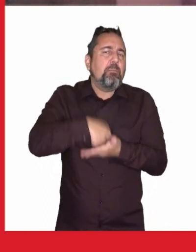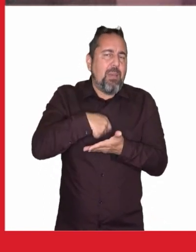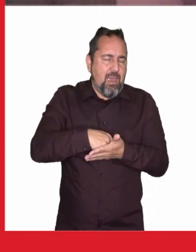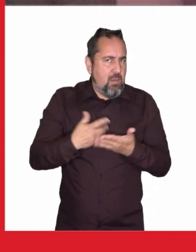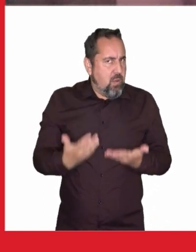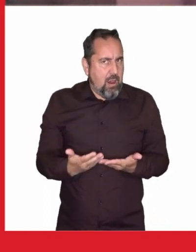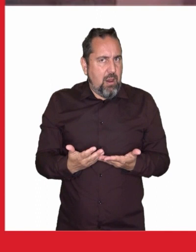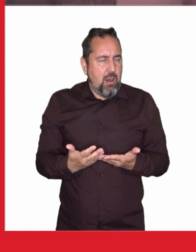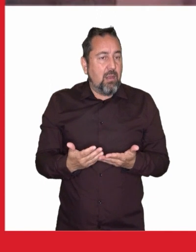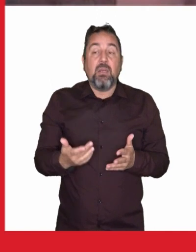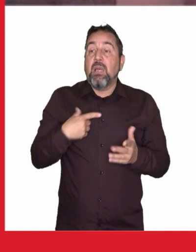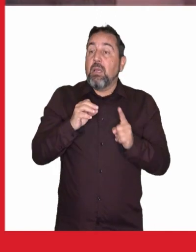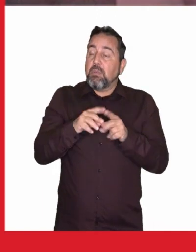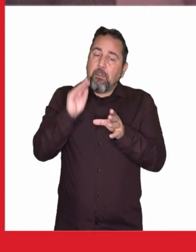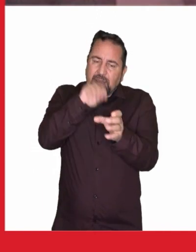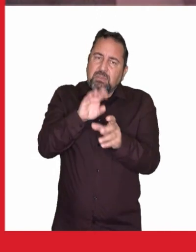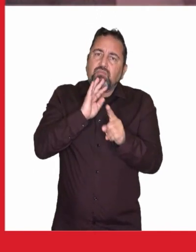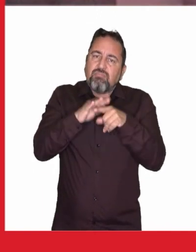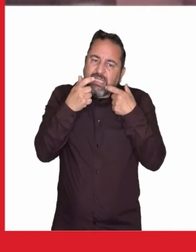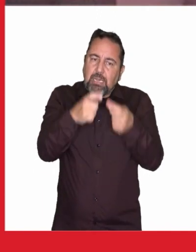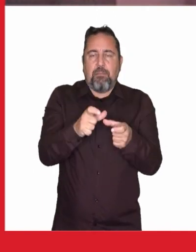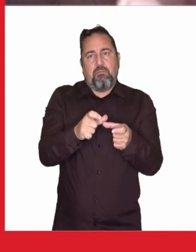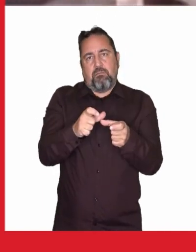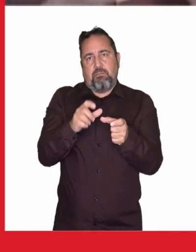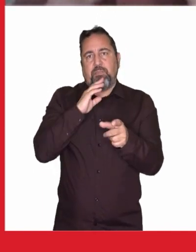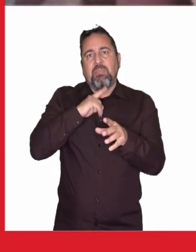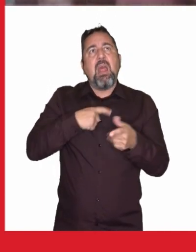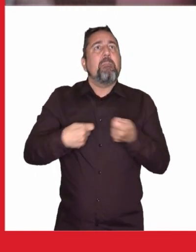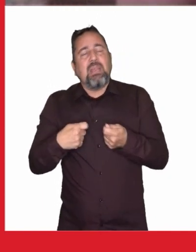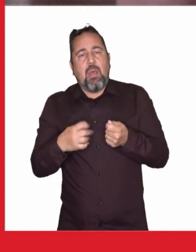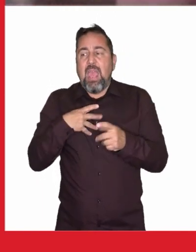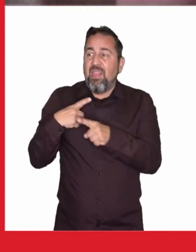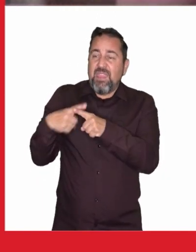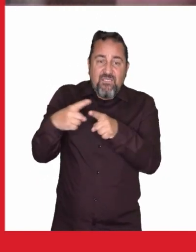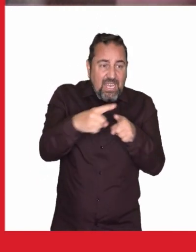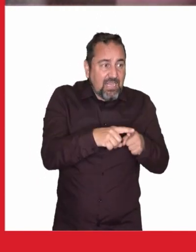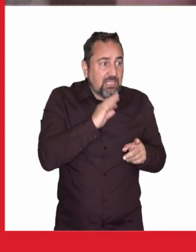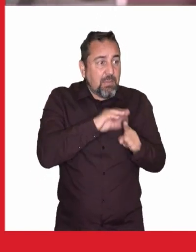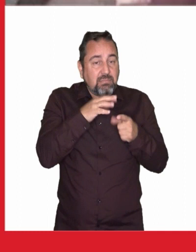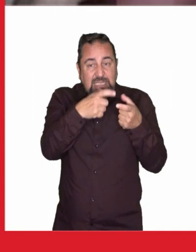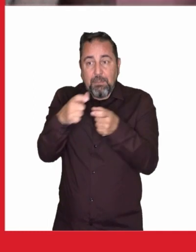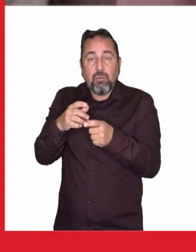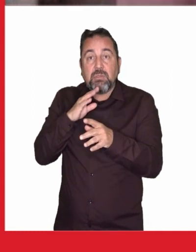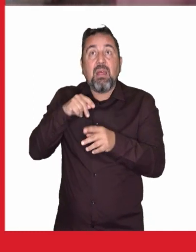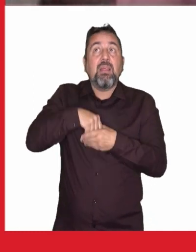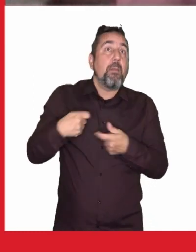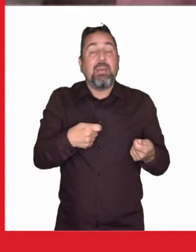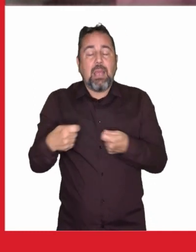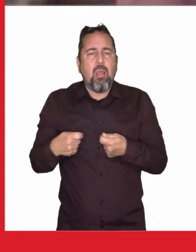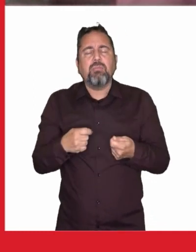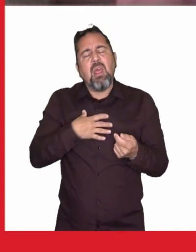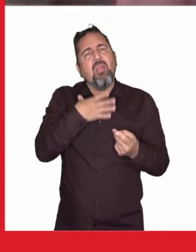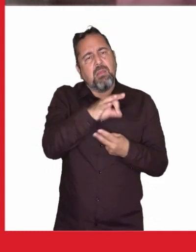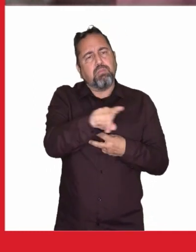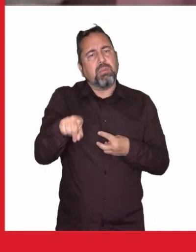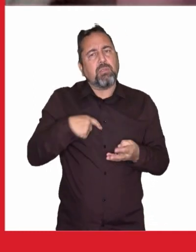o servicios concretos van a pagar nuestros clientes? Por supuesto, ahí metemos de un determinado segmento de mercado, porque diferentes